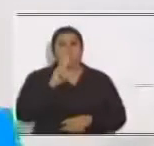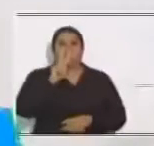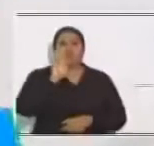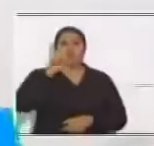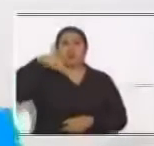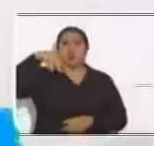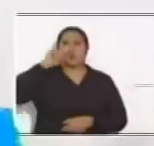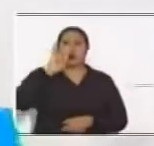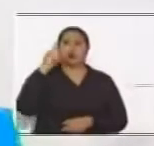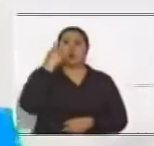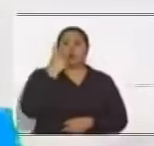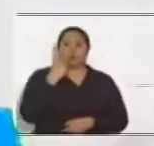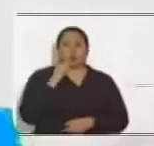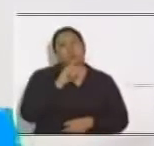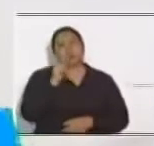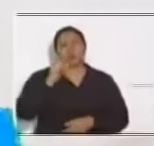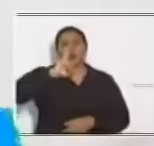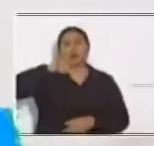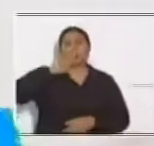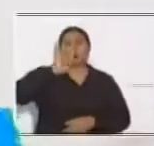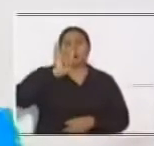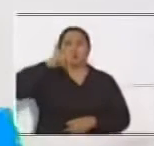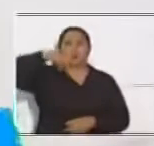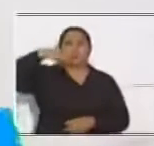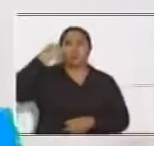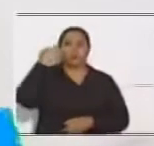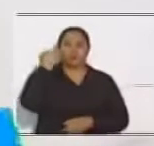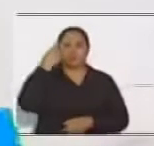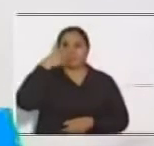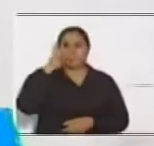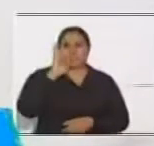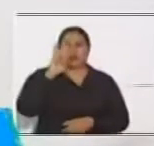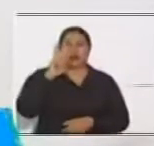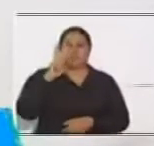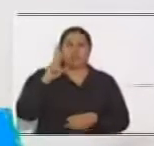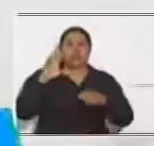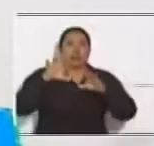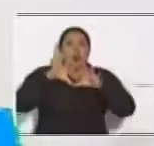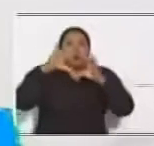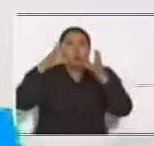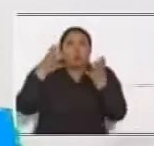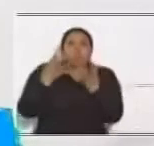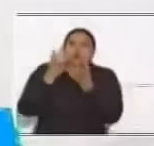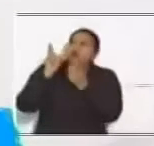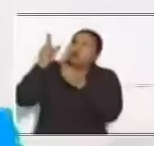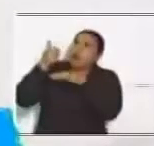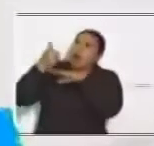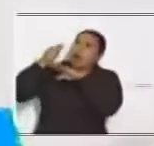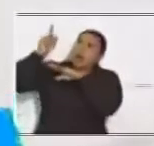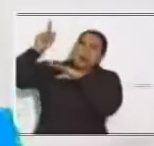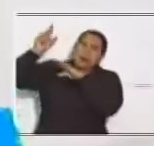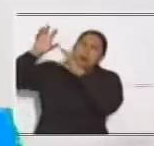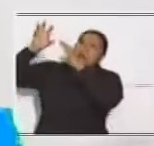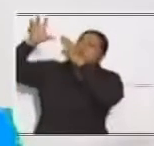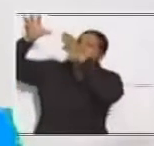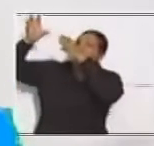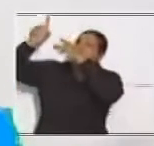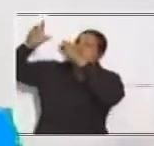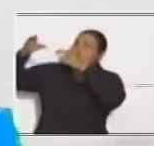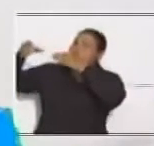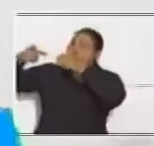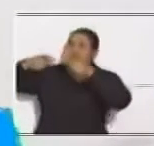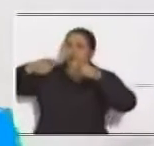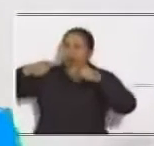Neptuno, Venus y Júpiter eran de los planetas que ellos más estudiaban, cuál era su movimiento y su comportamiento.